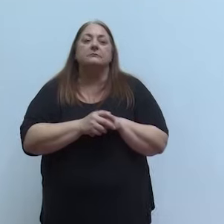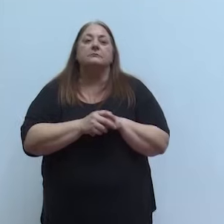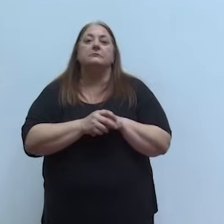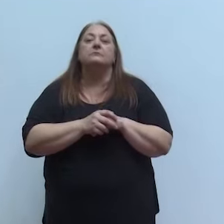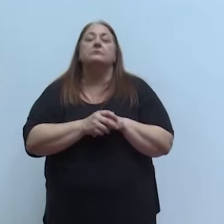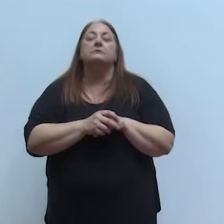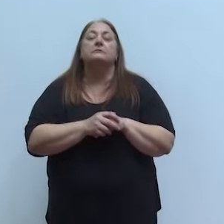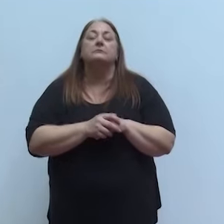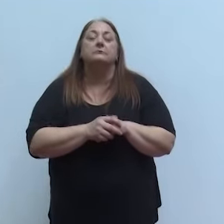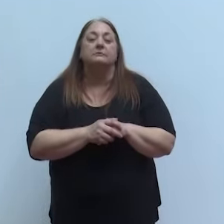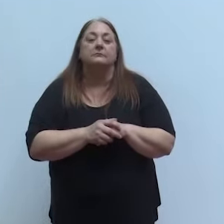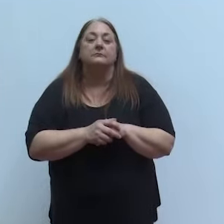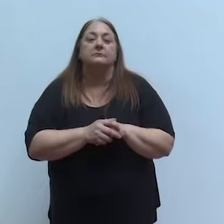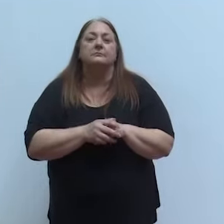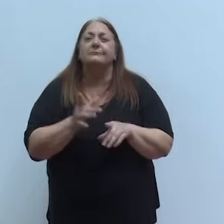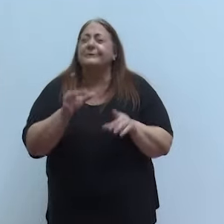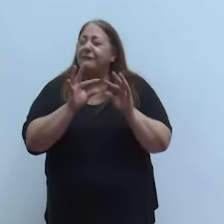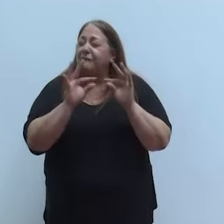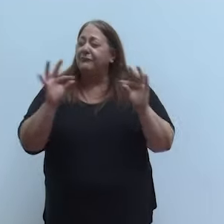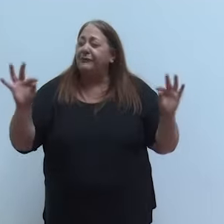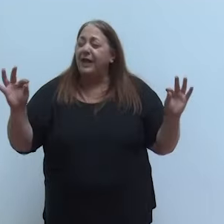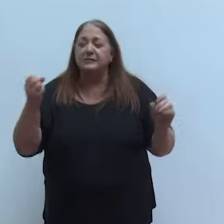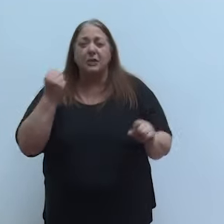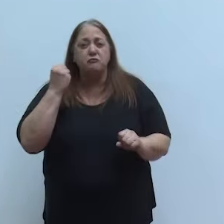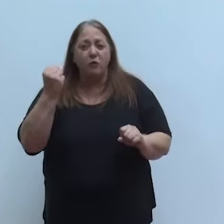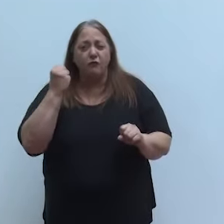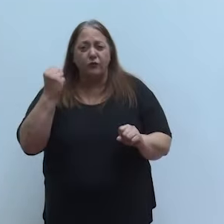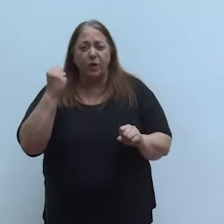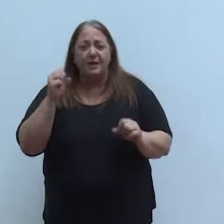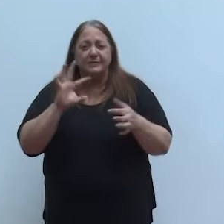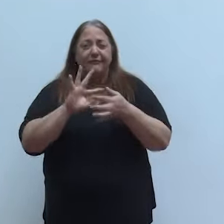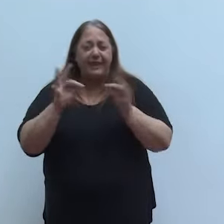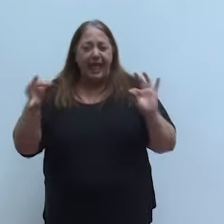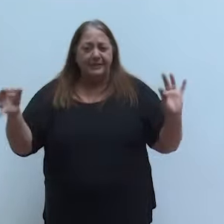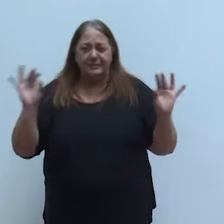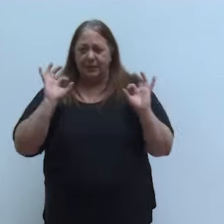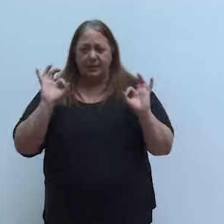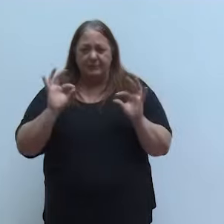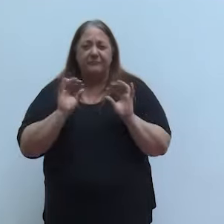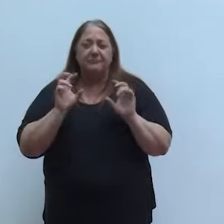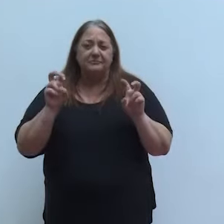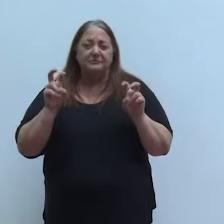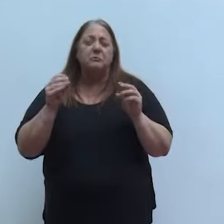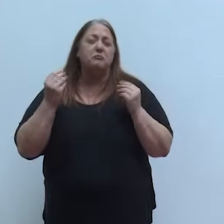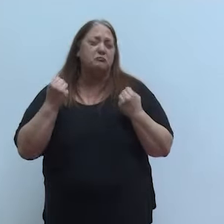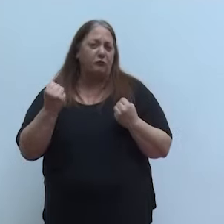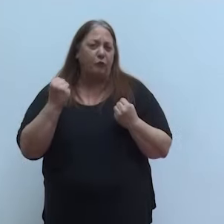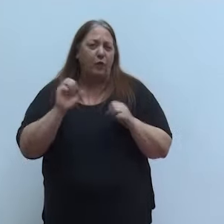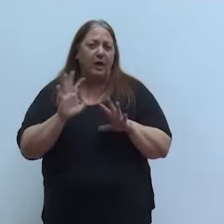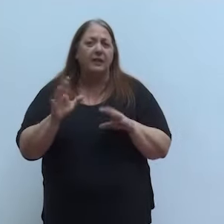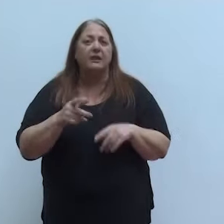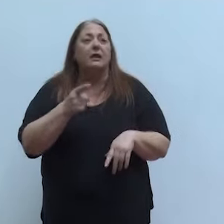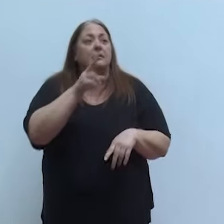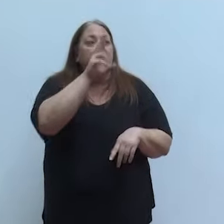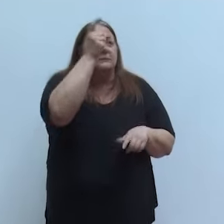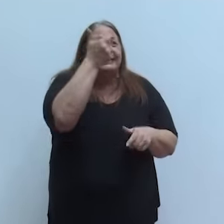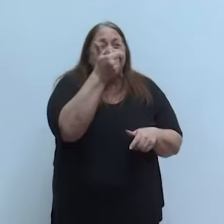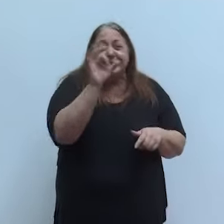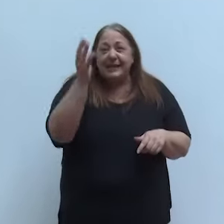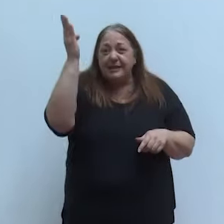et pero son frases muy fuertes el 60 por de la gente está de acuerdo le parece bien o aceptable que un